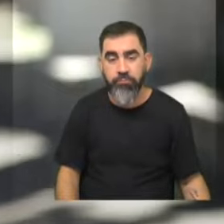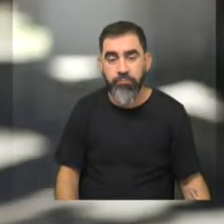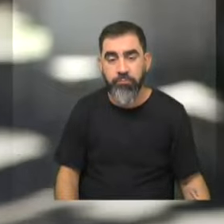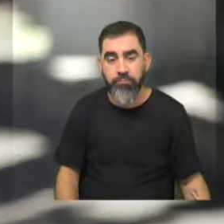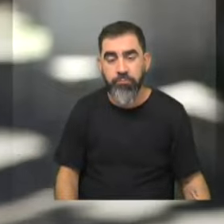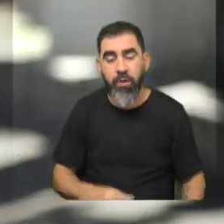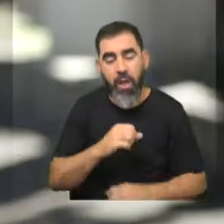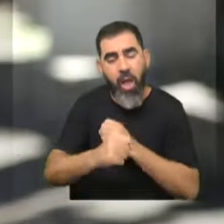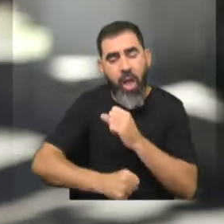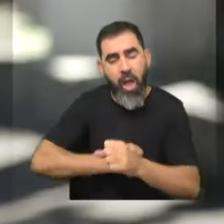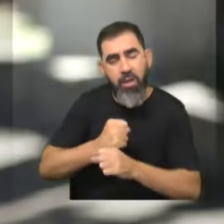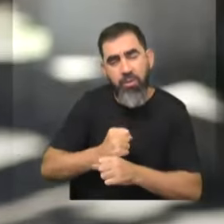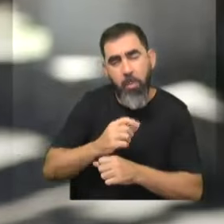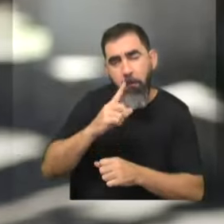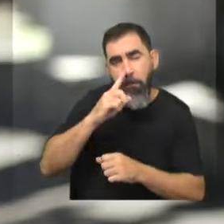de los años